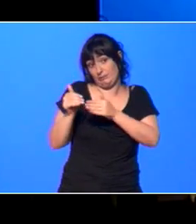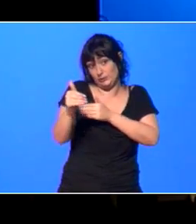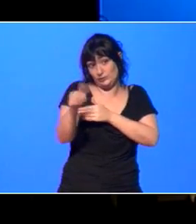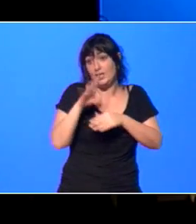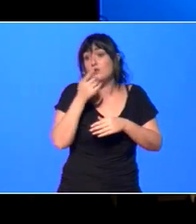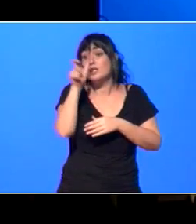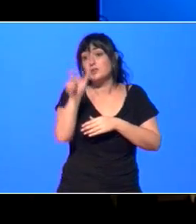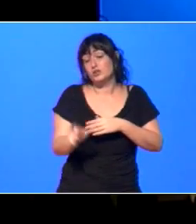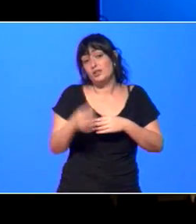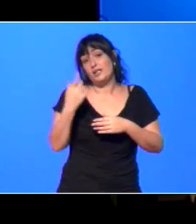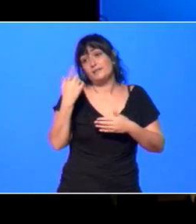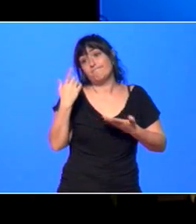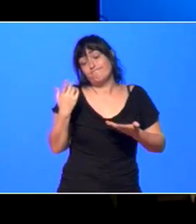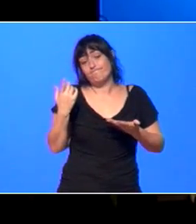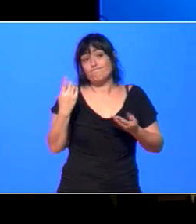tiene que acceder